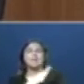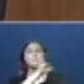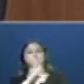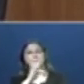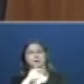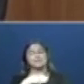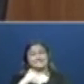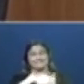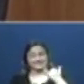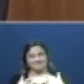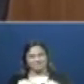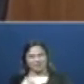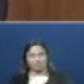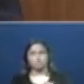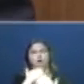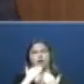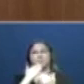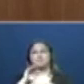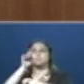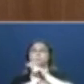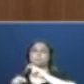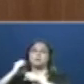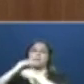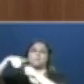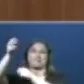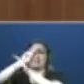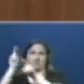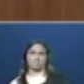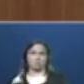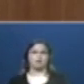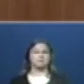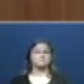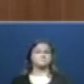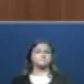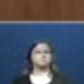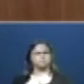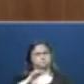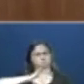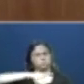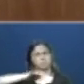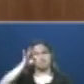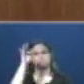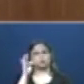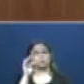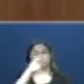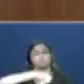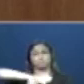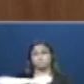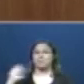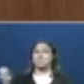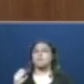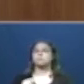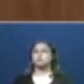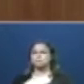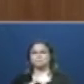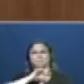reforzados de ella es una buena noticia que todos debemos compartir que nuestras